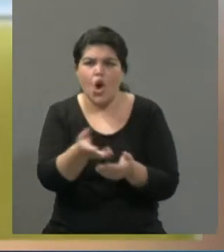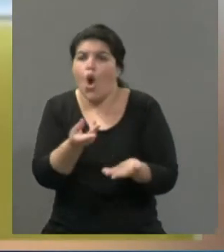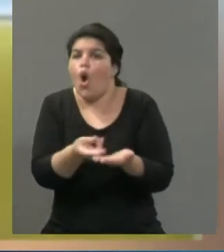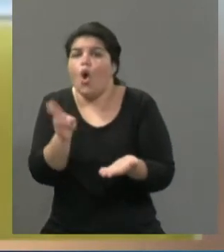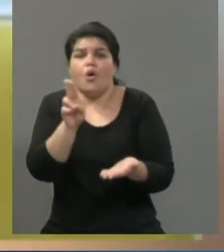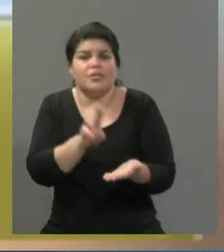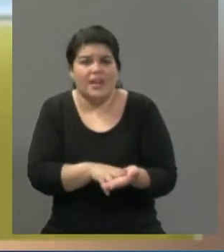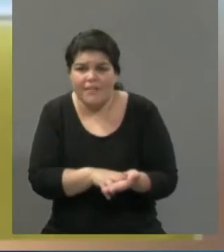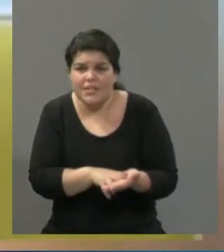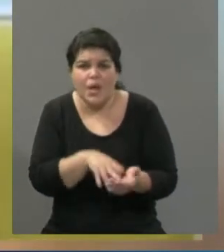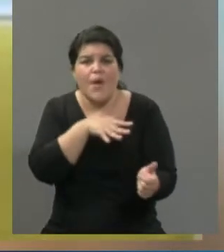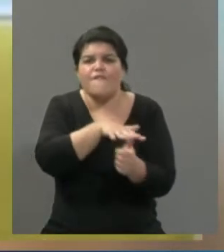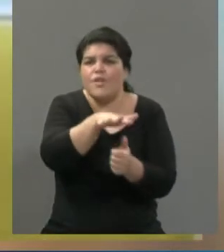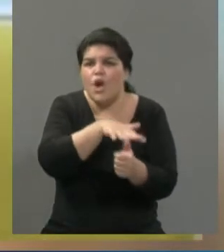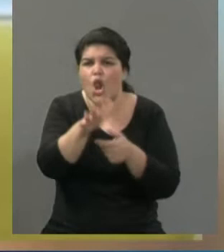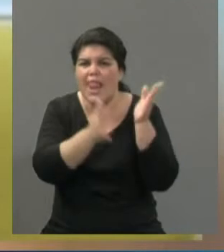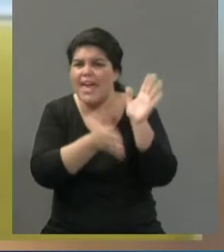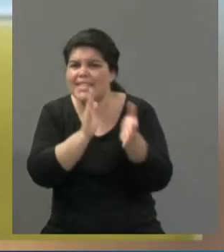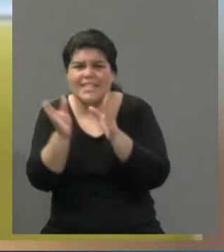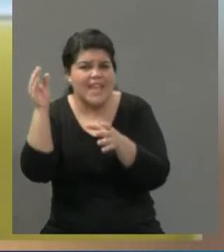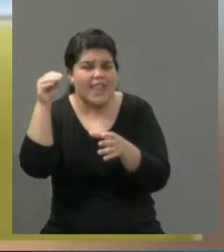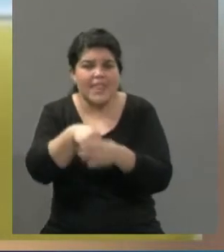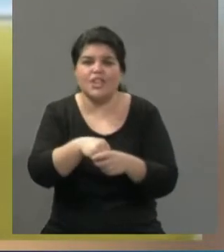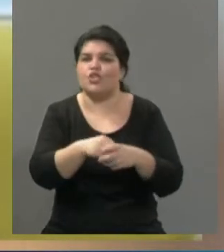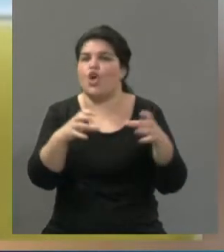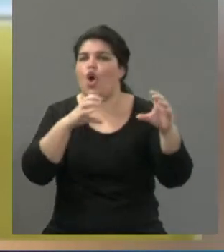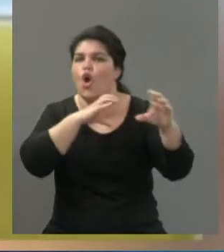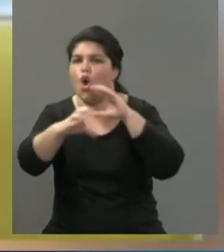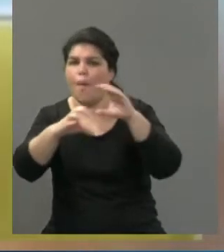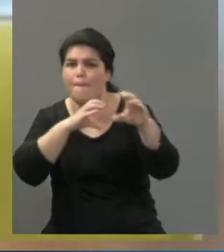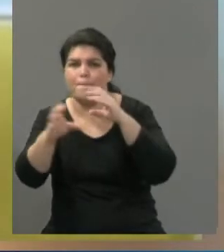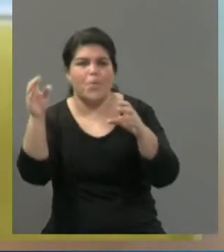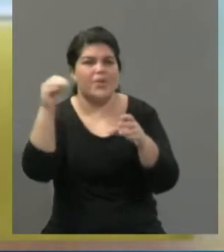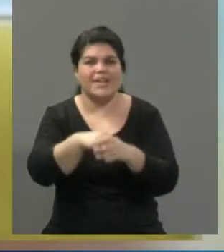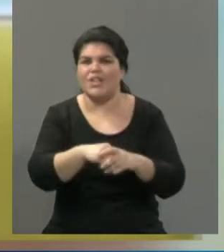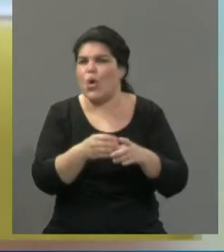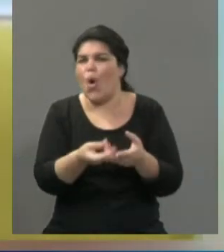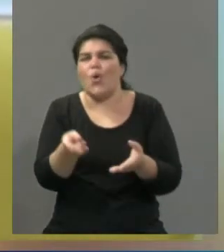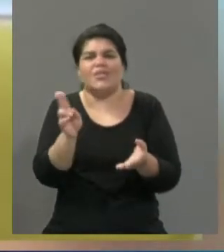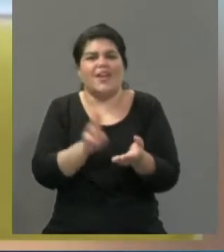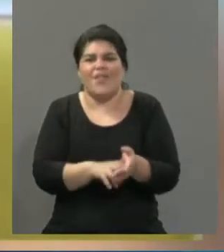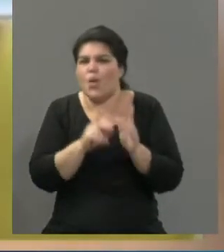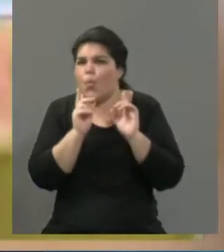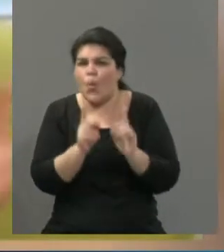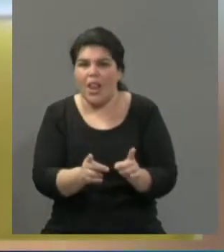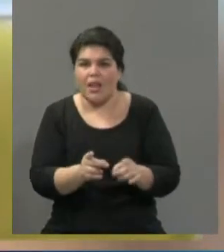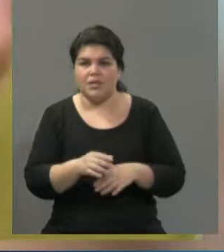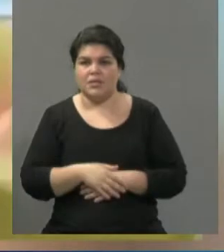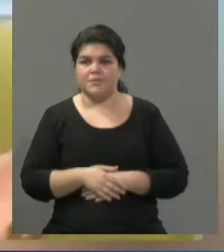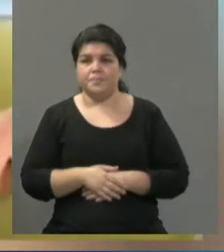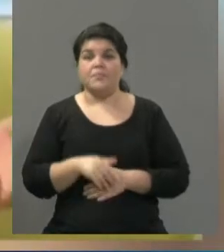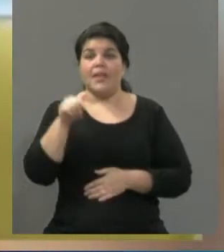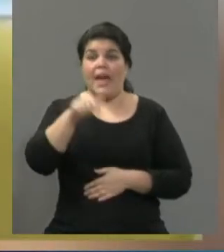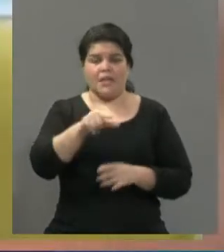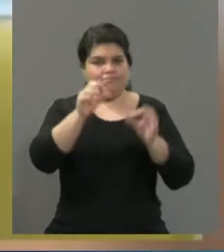género, la misoginia y los discursos de odio que proliferan en las redes sociales. En este caso particularmente fue en